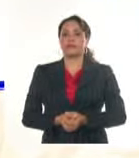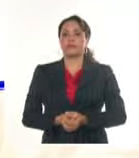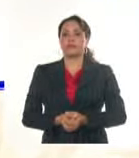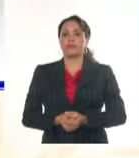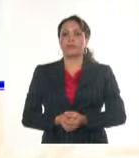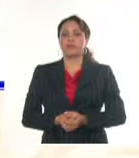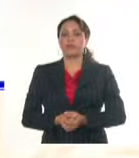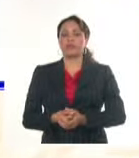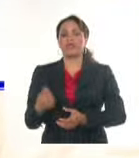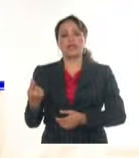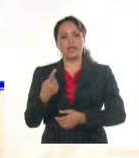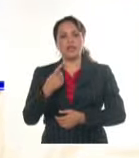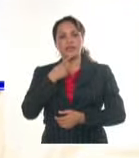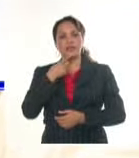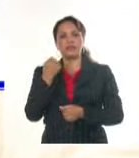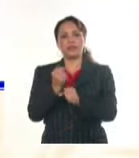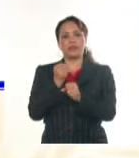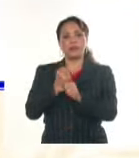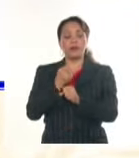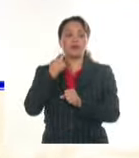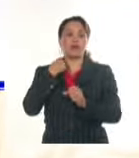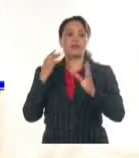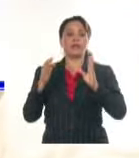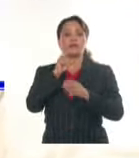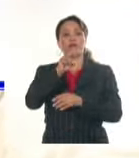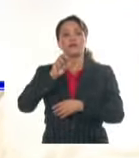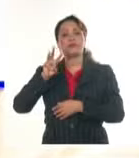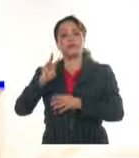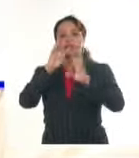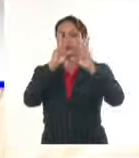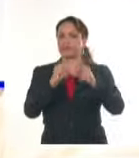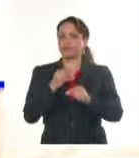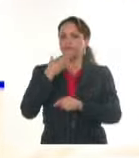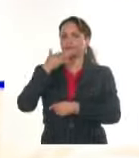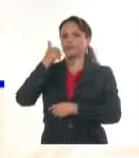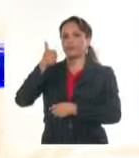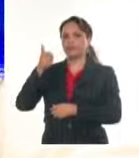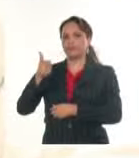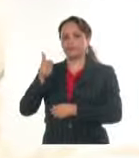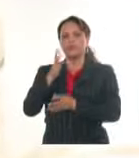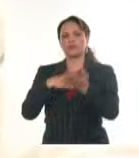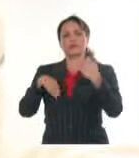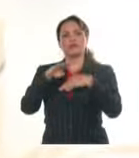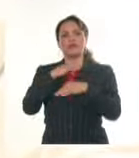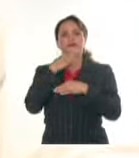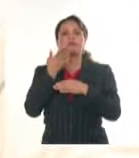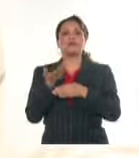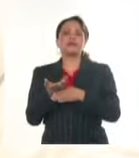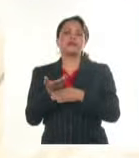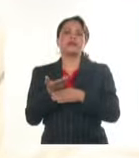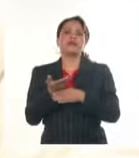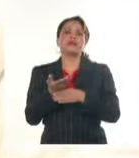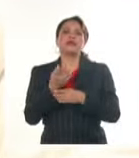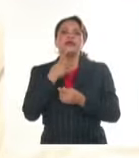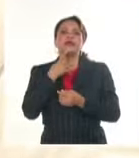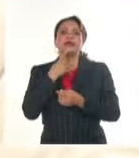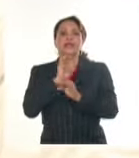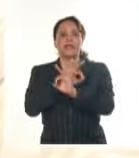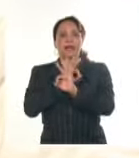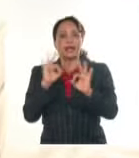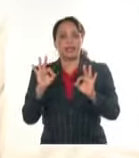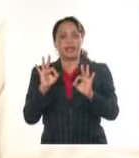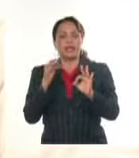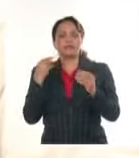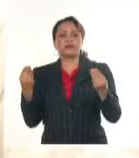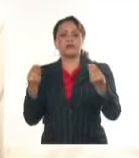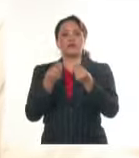nos permitió alcanzar en el año 2023 resultados favorables, elevar los niveles de calidad con estricto apego a la legalidad